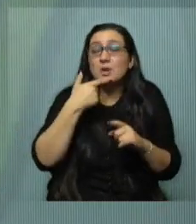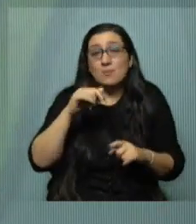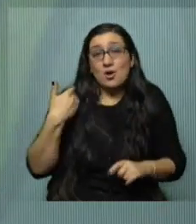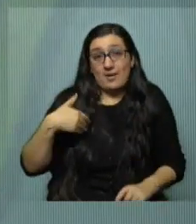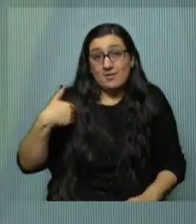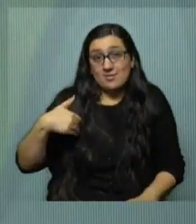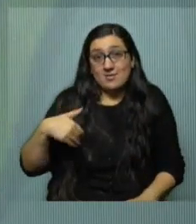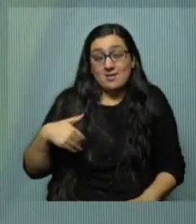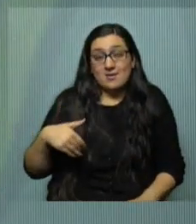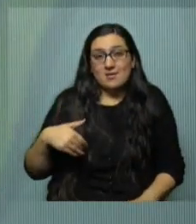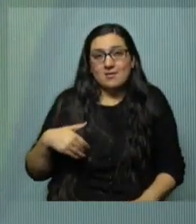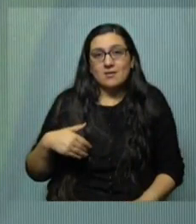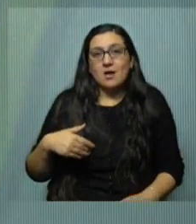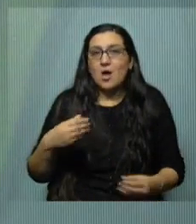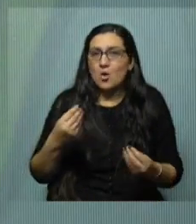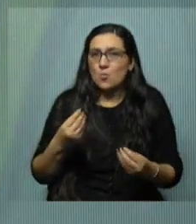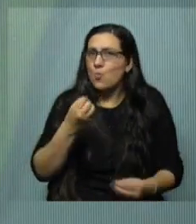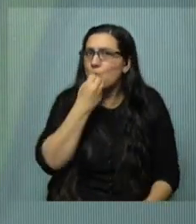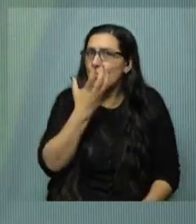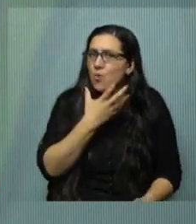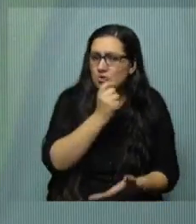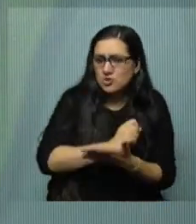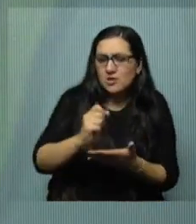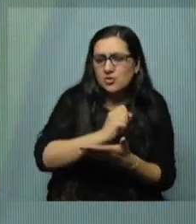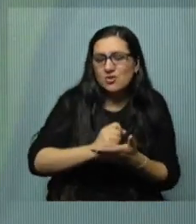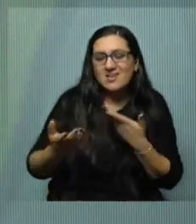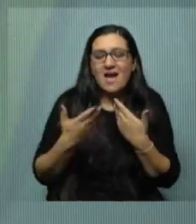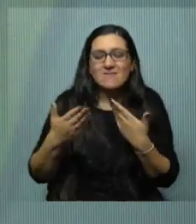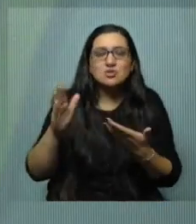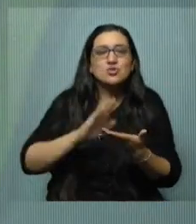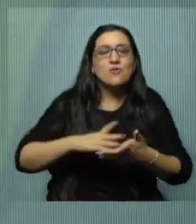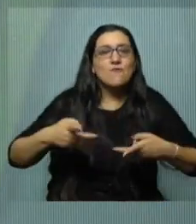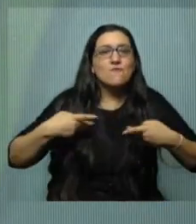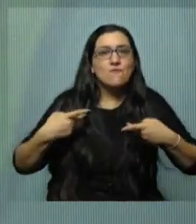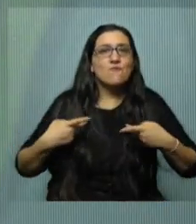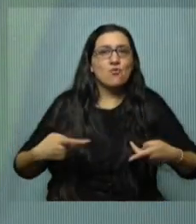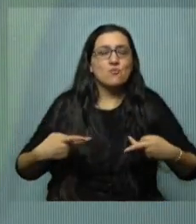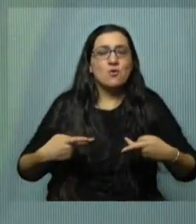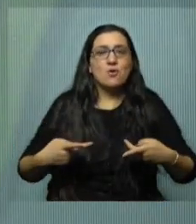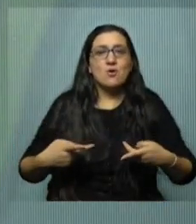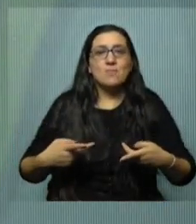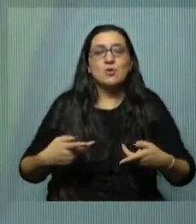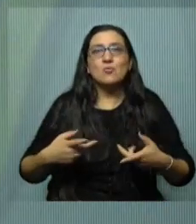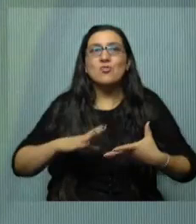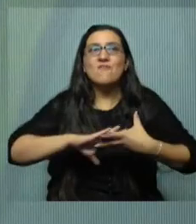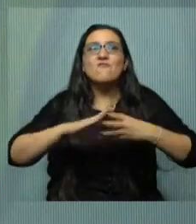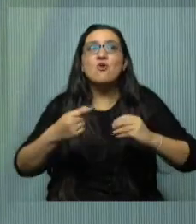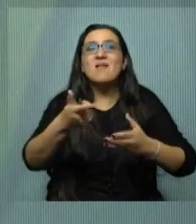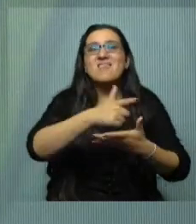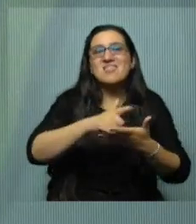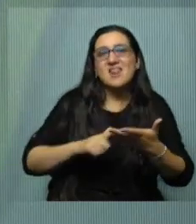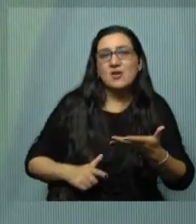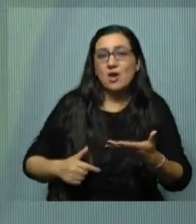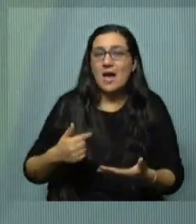que ha habido grandes escritores, ¿no? Que han abordado el fútbol con un tinte más literario, ¿no? Como a mí